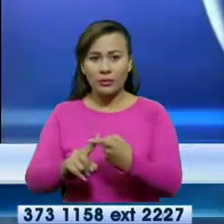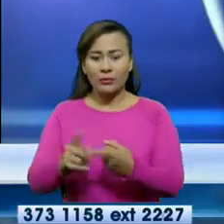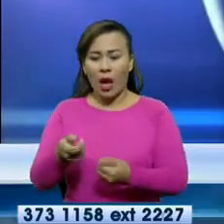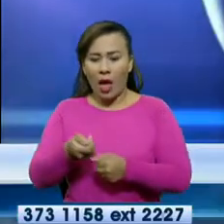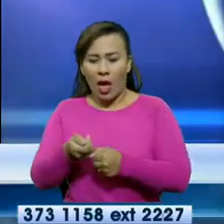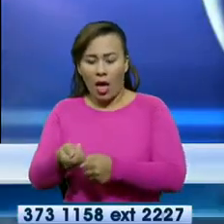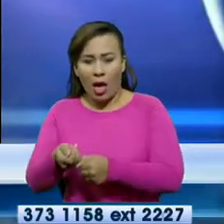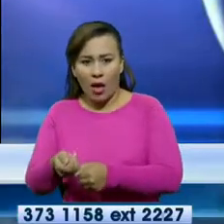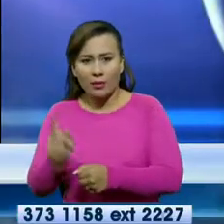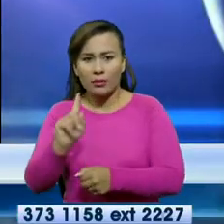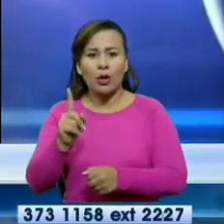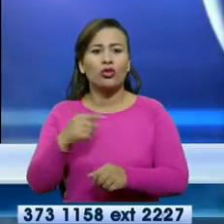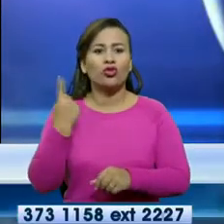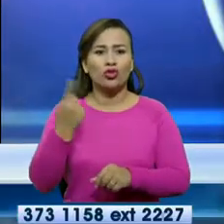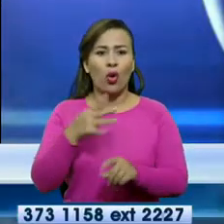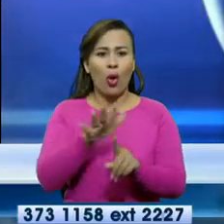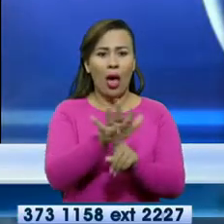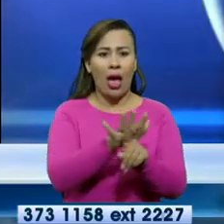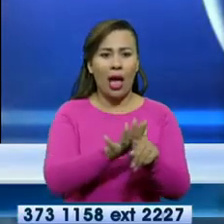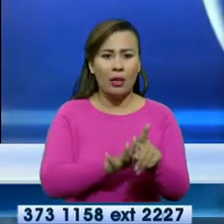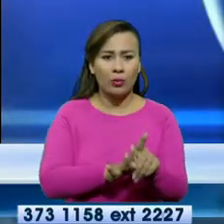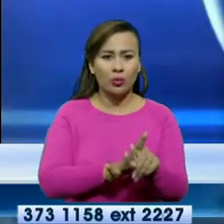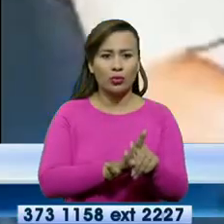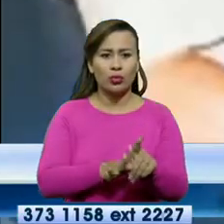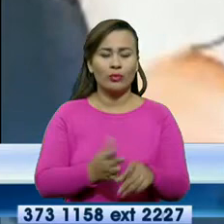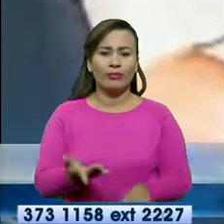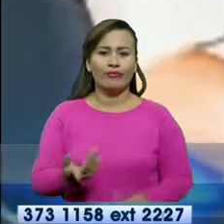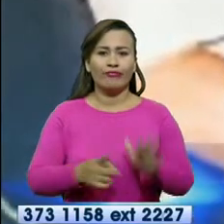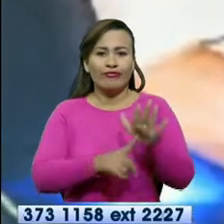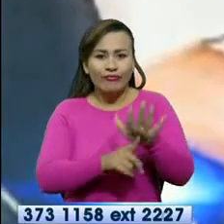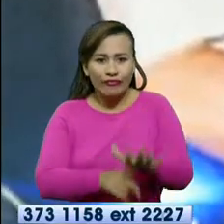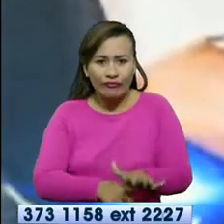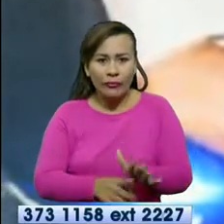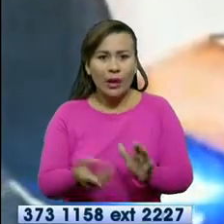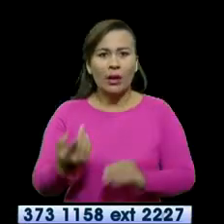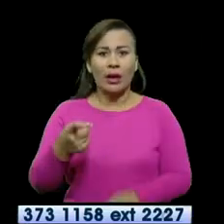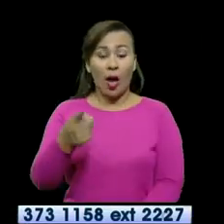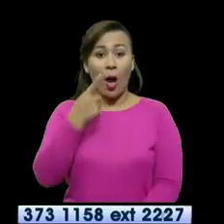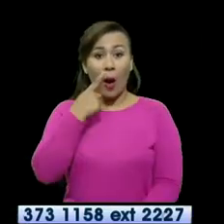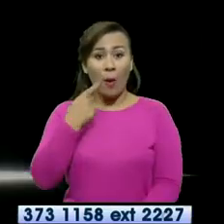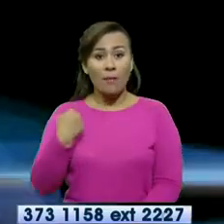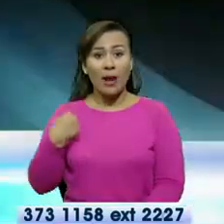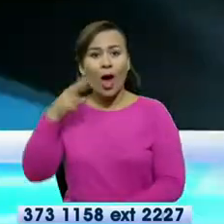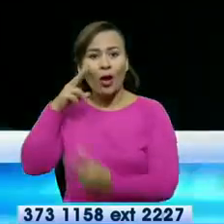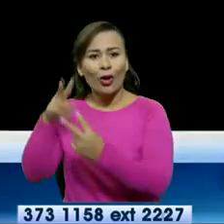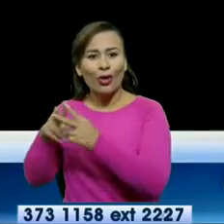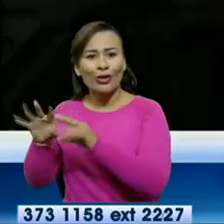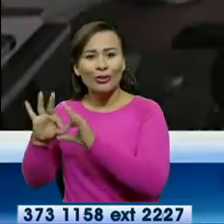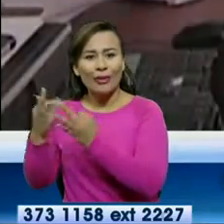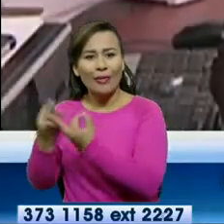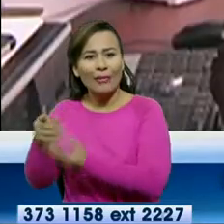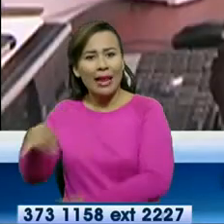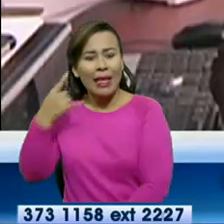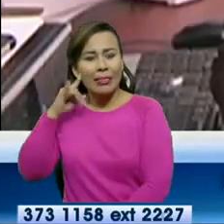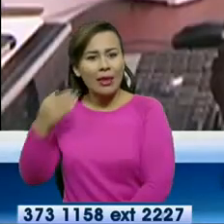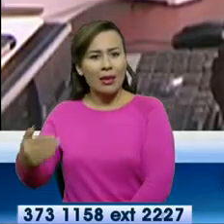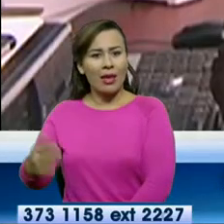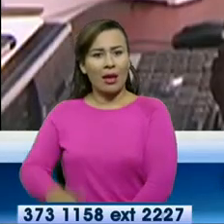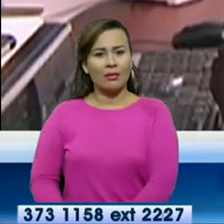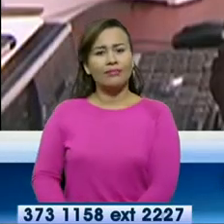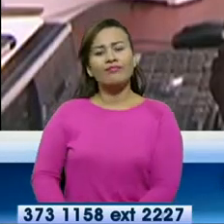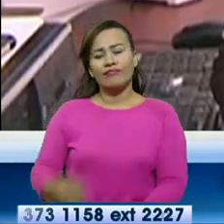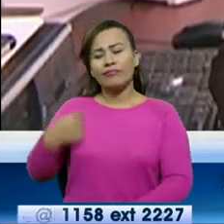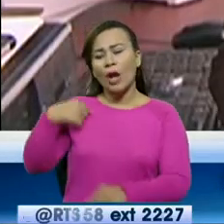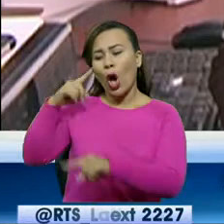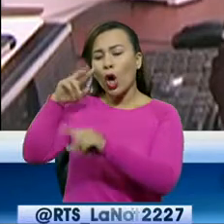Es abuso sexual por parte de este señor contra la menor. El detenido era allegado a la familia de la menor. Que tenía un lapso de familiaridad